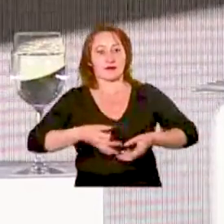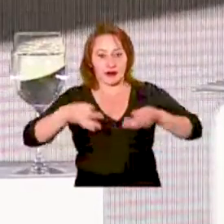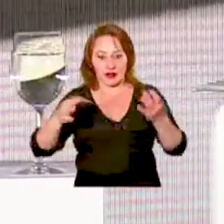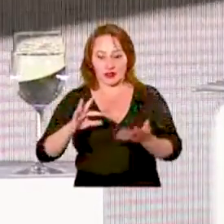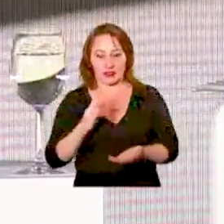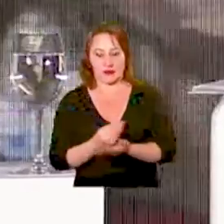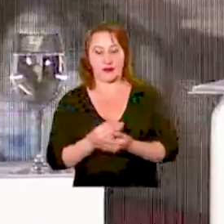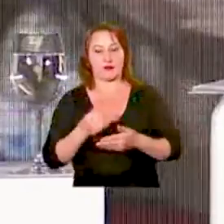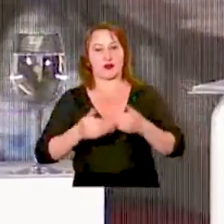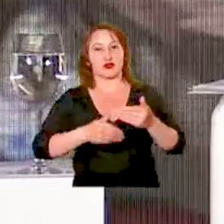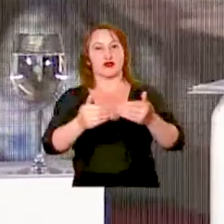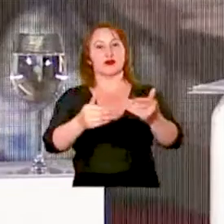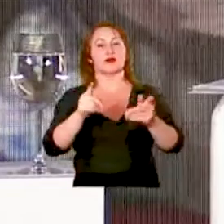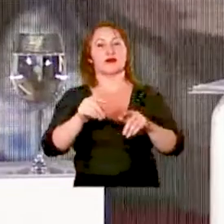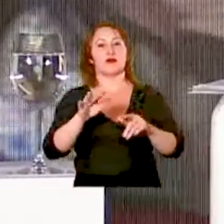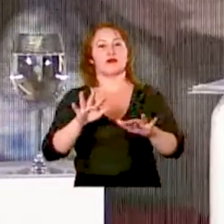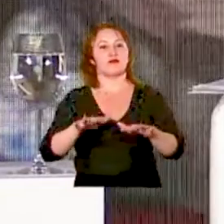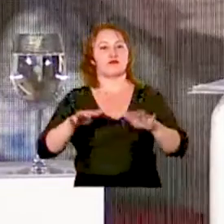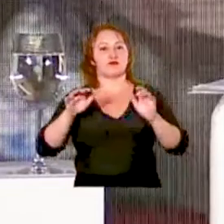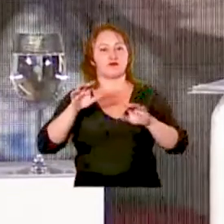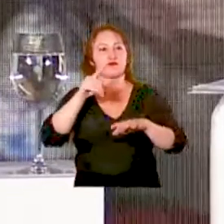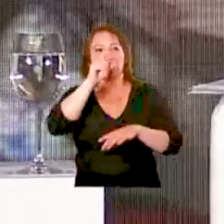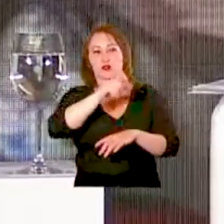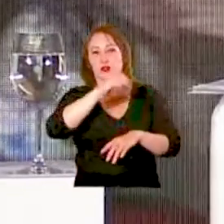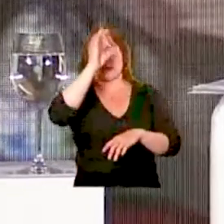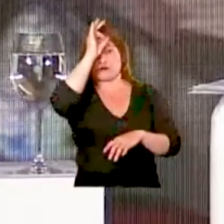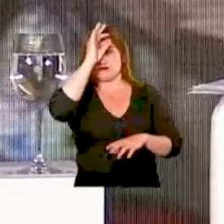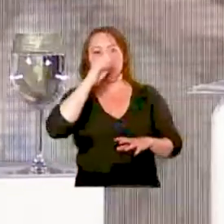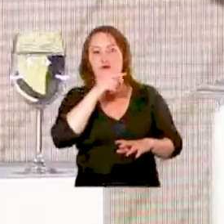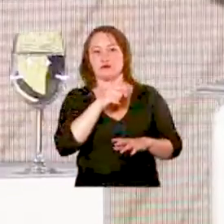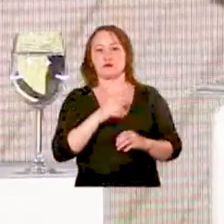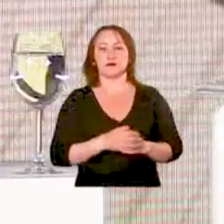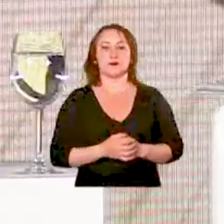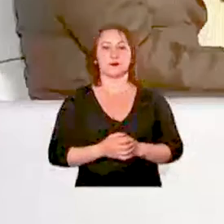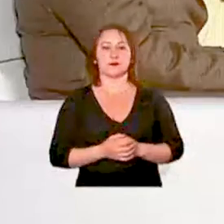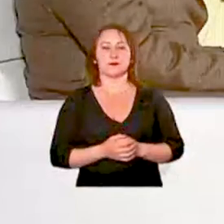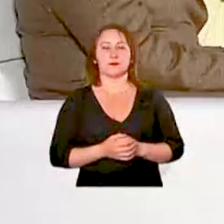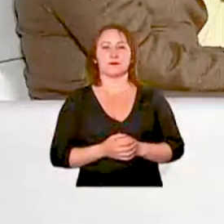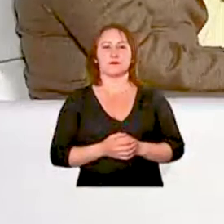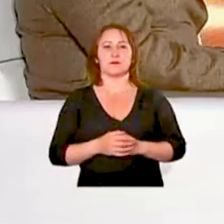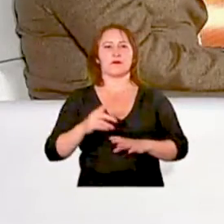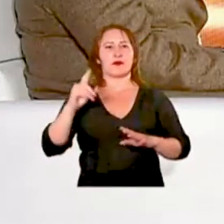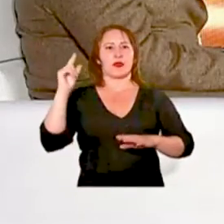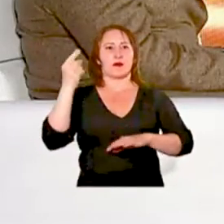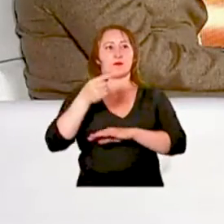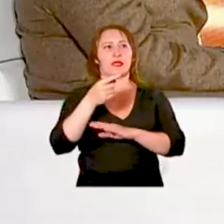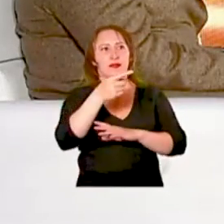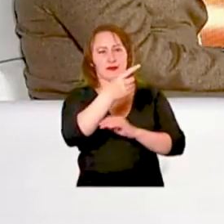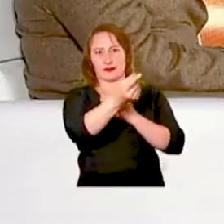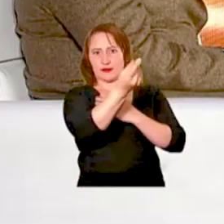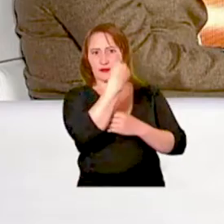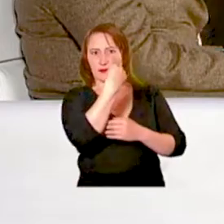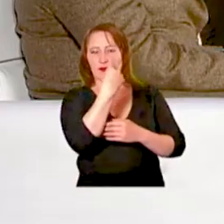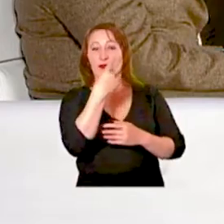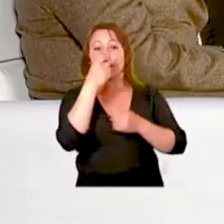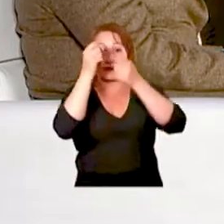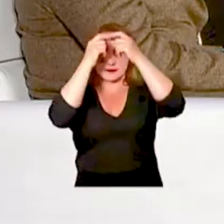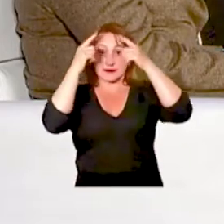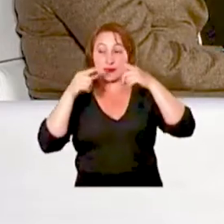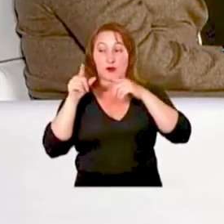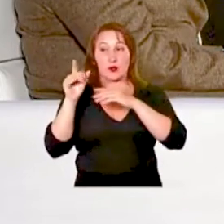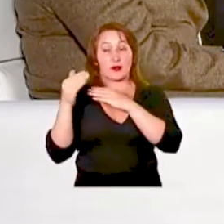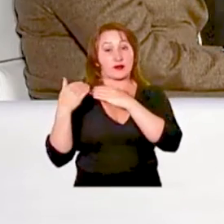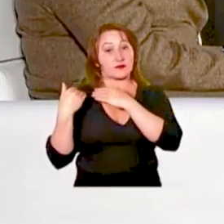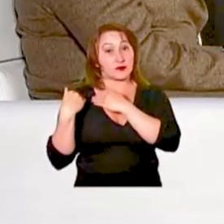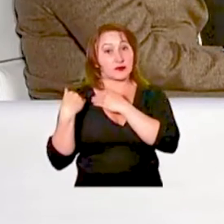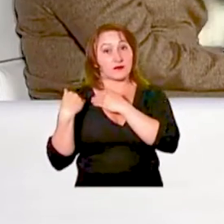proceso y la presunción de inocencia del sujeto disciplinable. Y dice la sentencia que el Estado es responsable en el